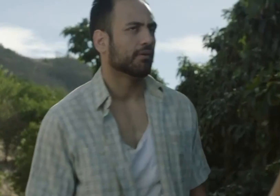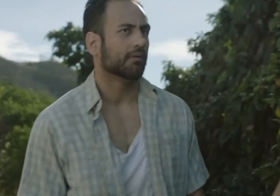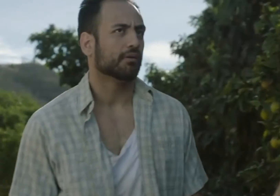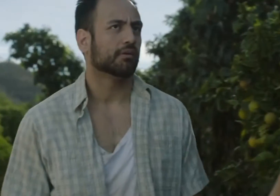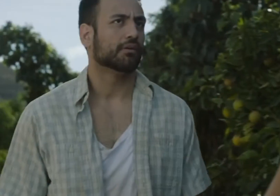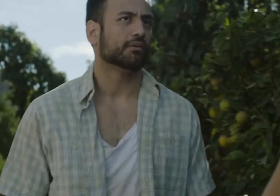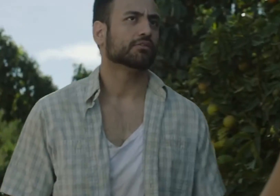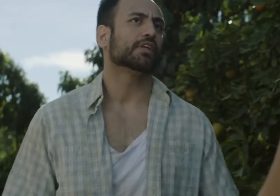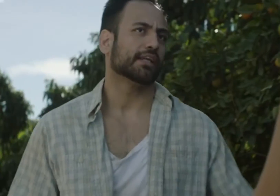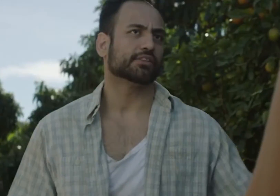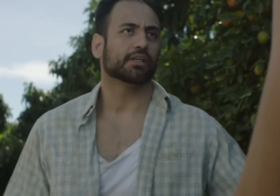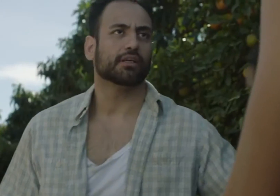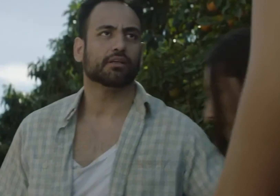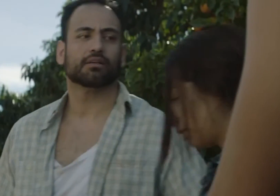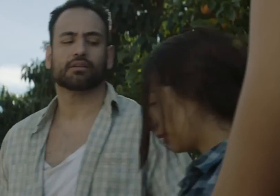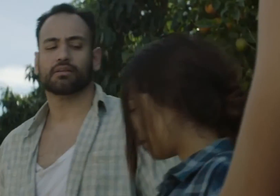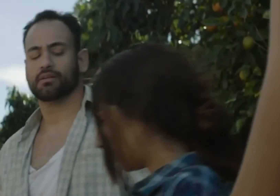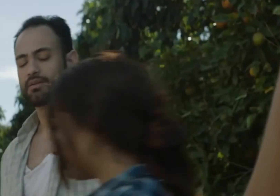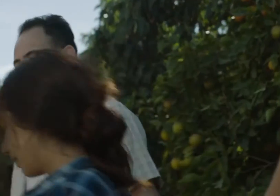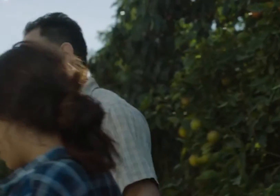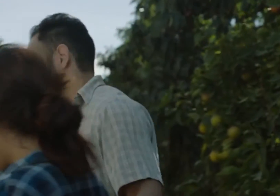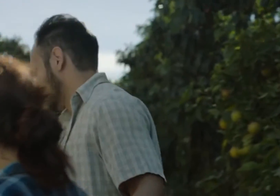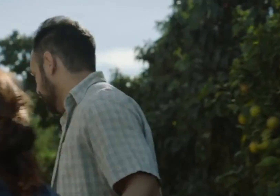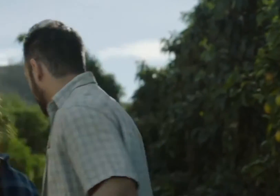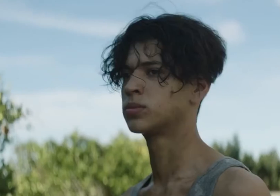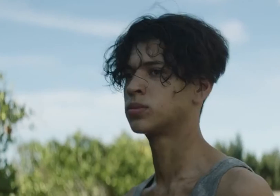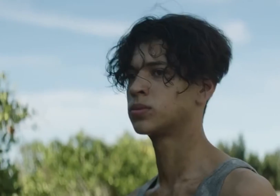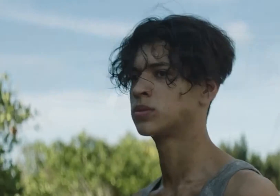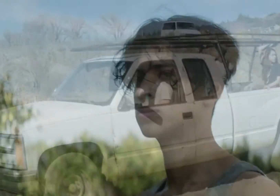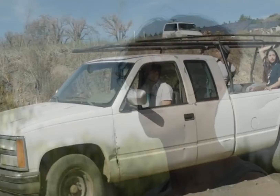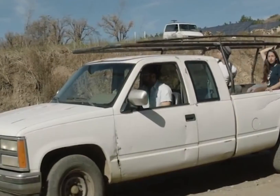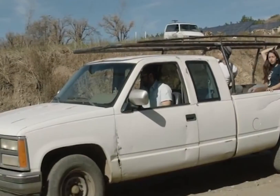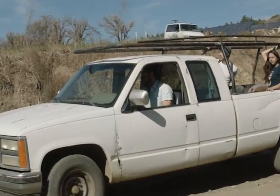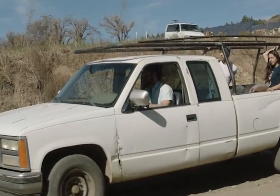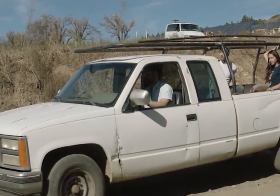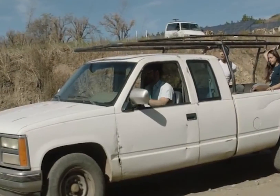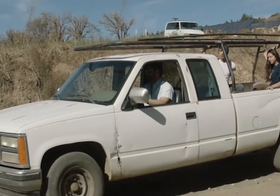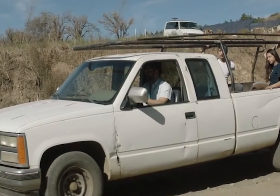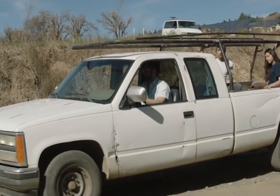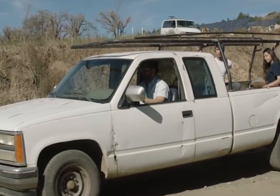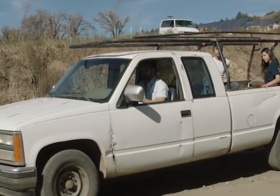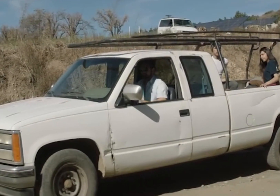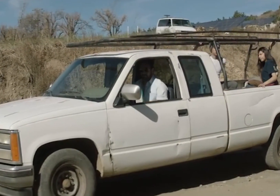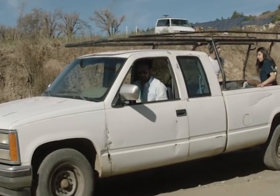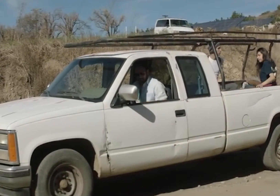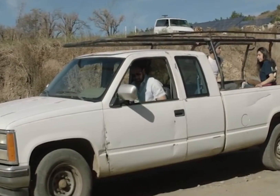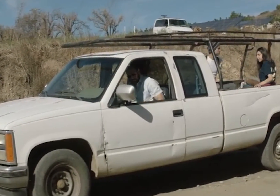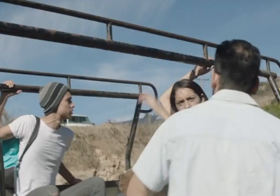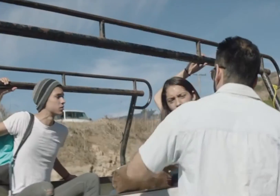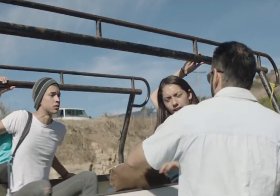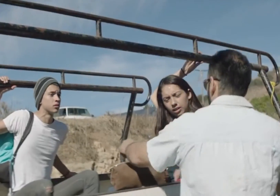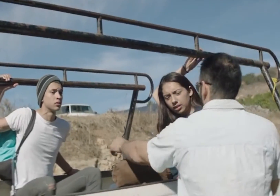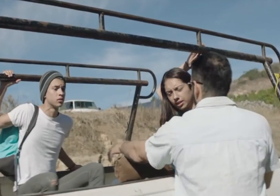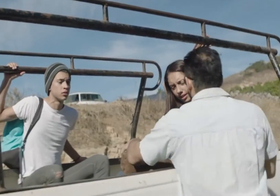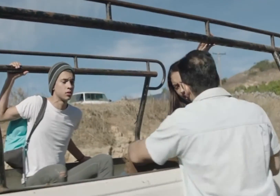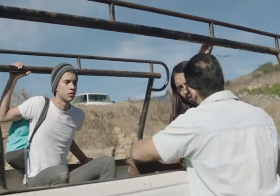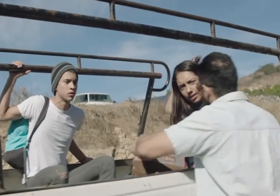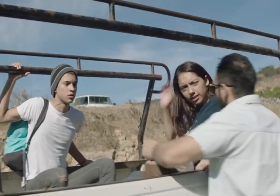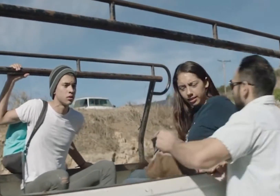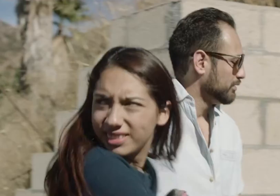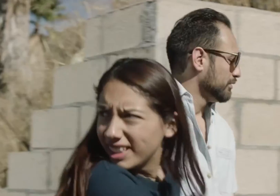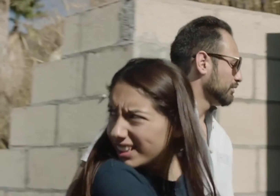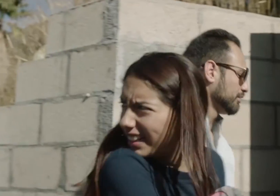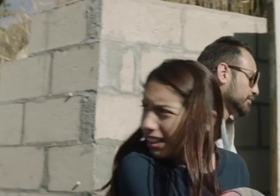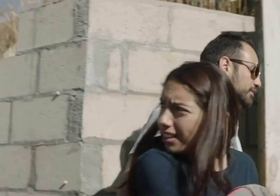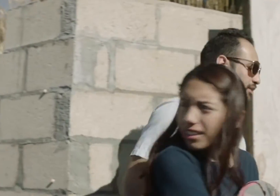mujeres de nuestro país indicó tener la sensación de inseguridad. Y de enero a agosto de este año en la Ciudad de México,